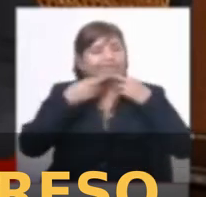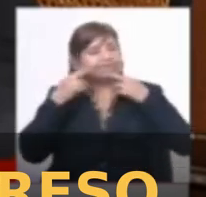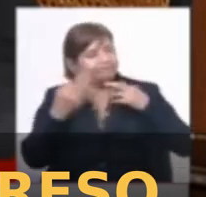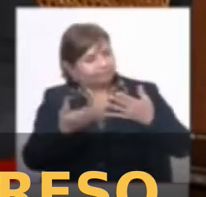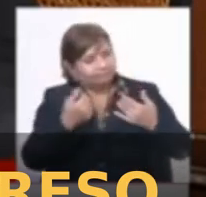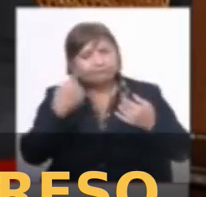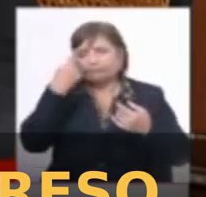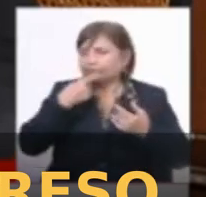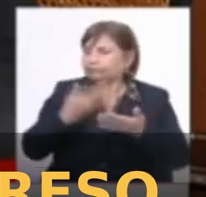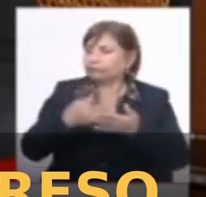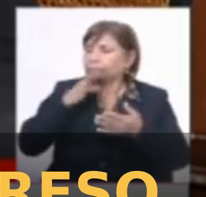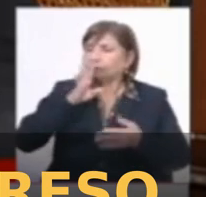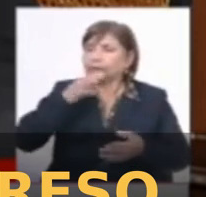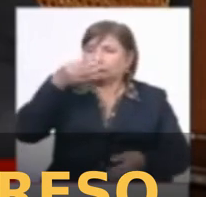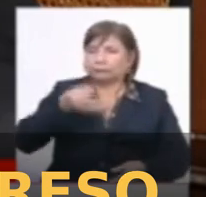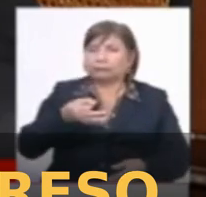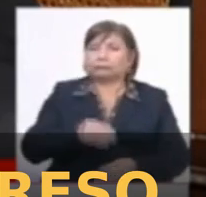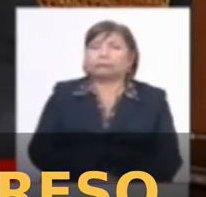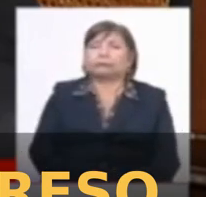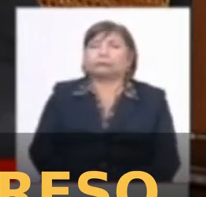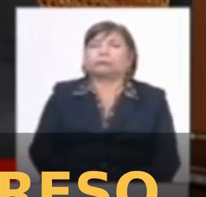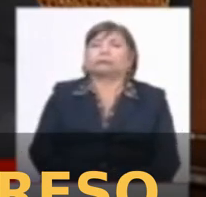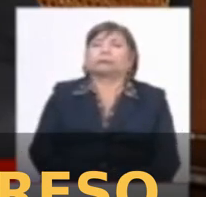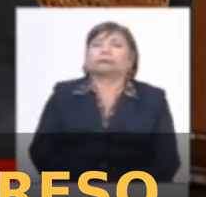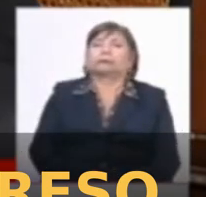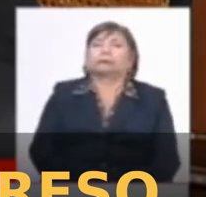dar cara, él iba a hablar la verdad.